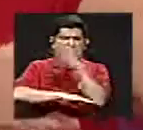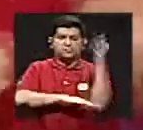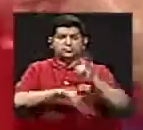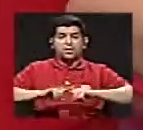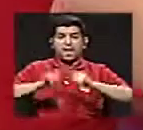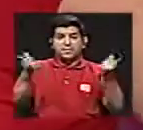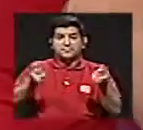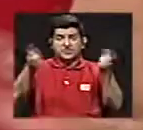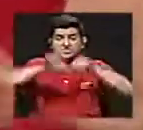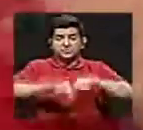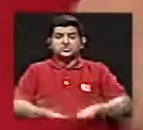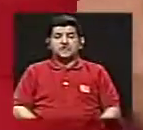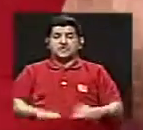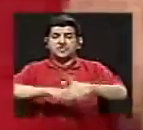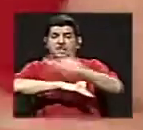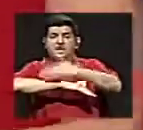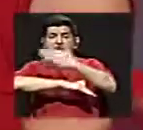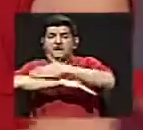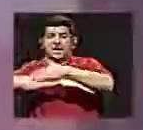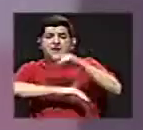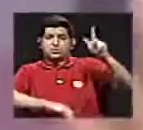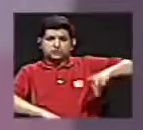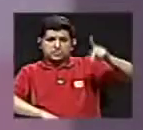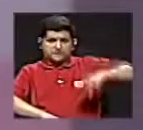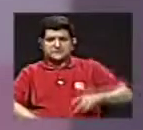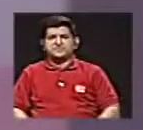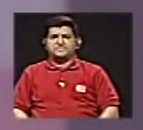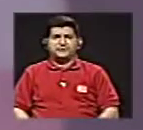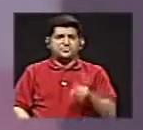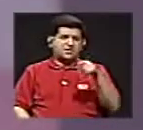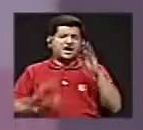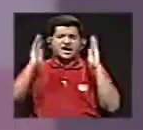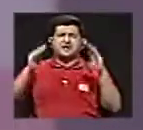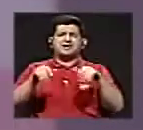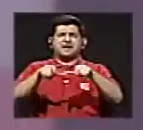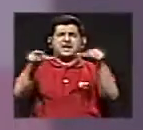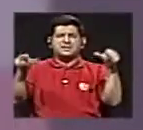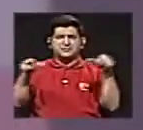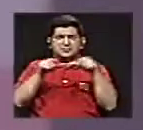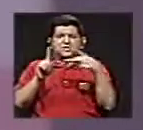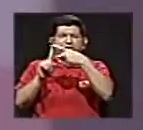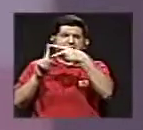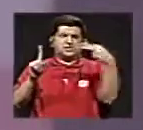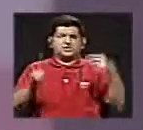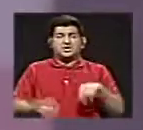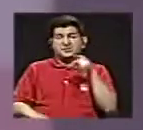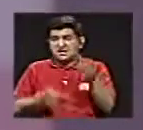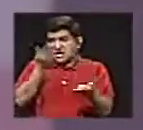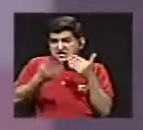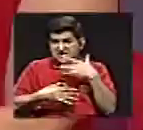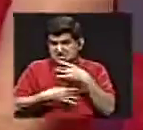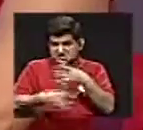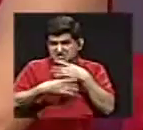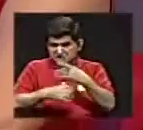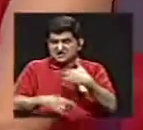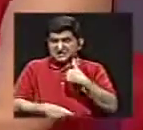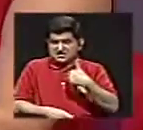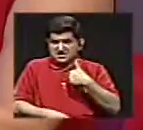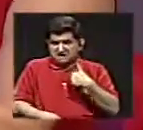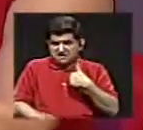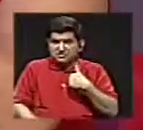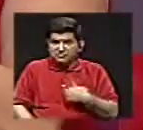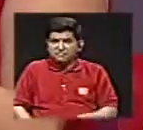por ejemplo, de lo que es el Pacífico, ¿verdad? Que hay grandes complejos hoteleros, ¿verdad? No sé si ese es el interés también